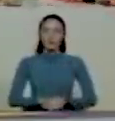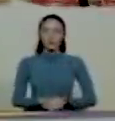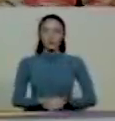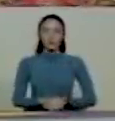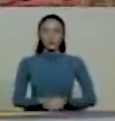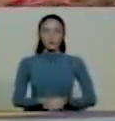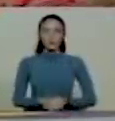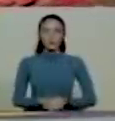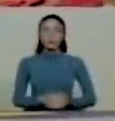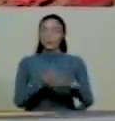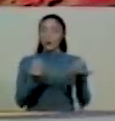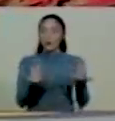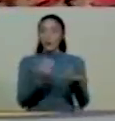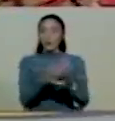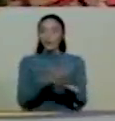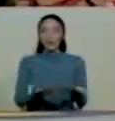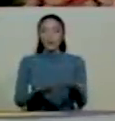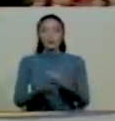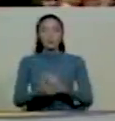A buena hora,